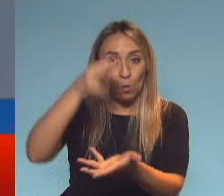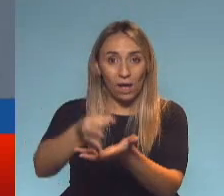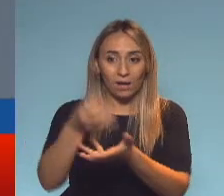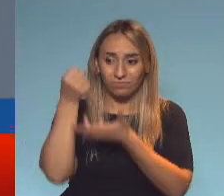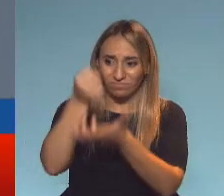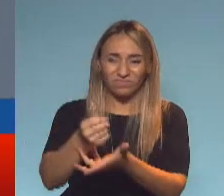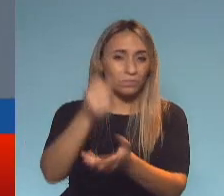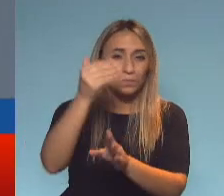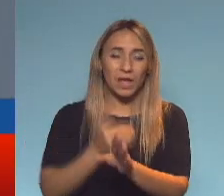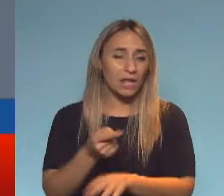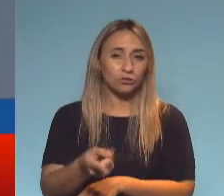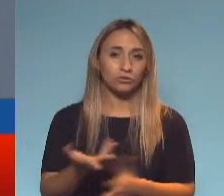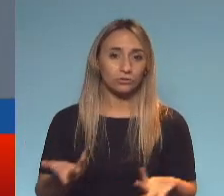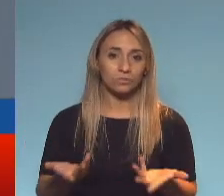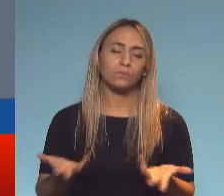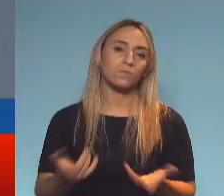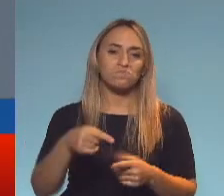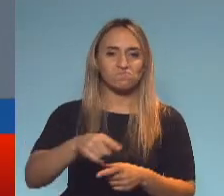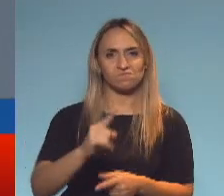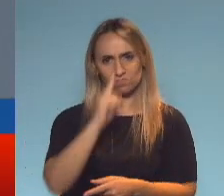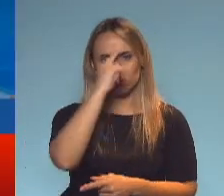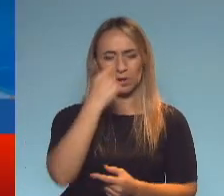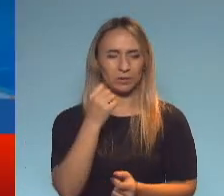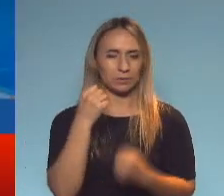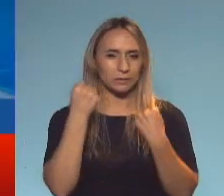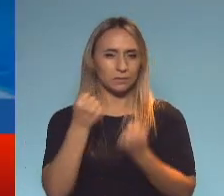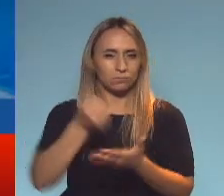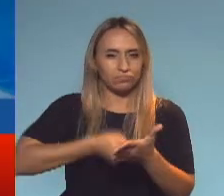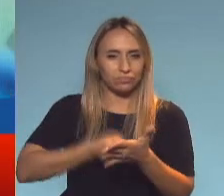producción de vacunas propias y seguramente que también para el resto de la región. Bien, gracias, Ayelén.